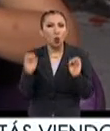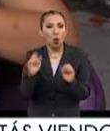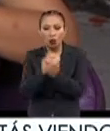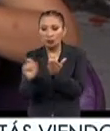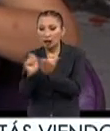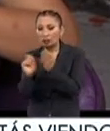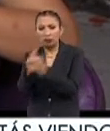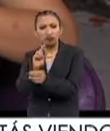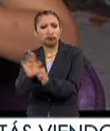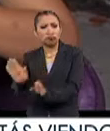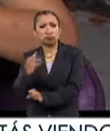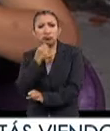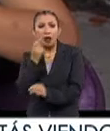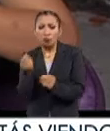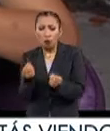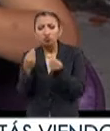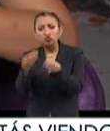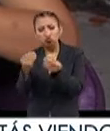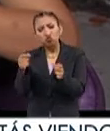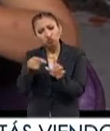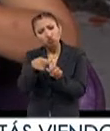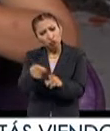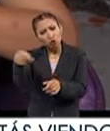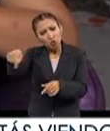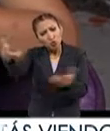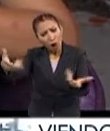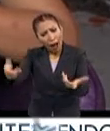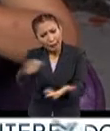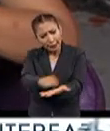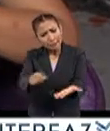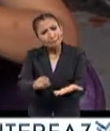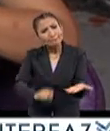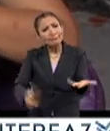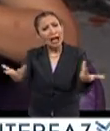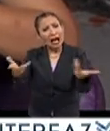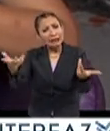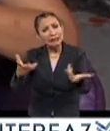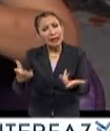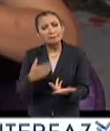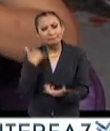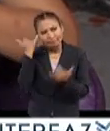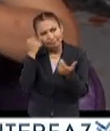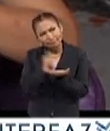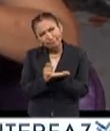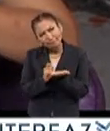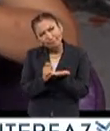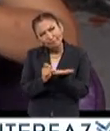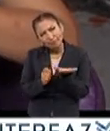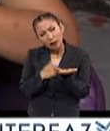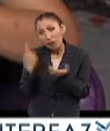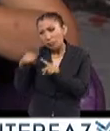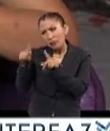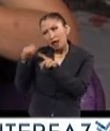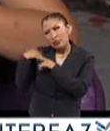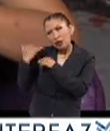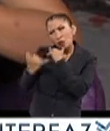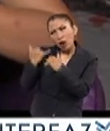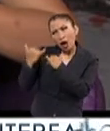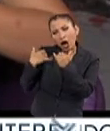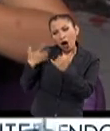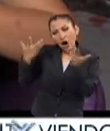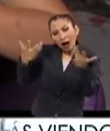la escritura naturalmente. Damos mucho énfasis a que la gente también tome el lápiz sin miedo y a través de diferentes